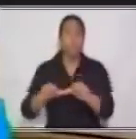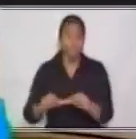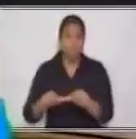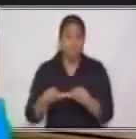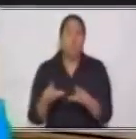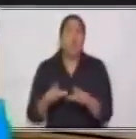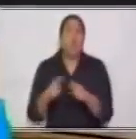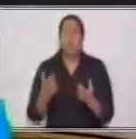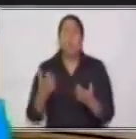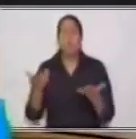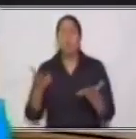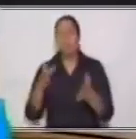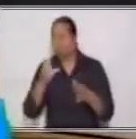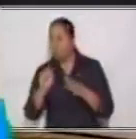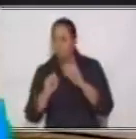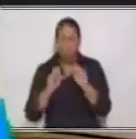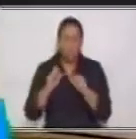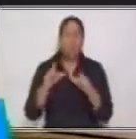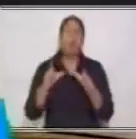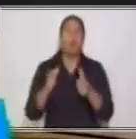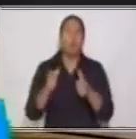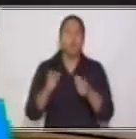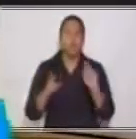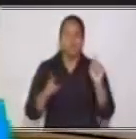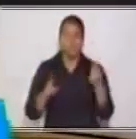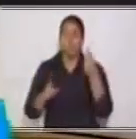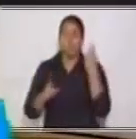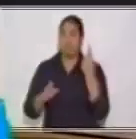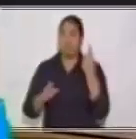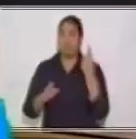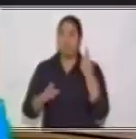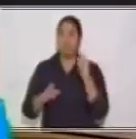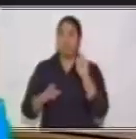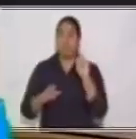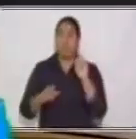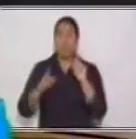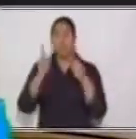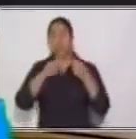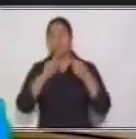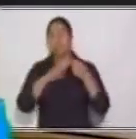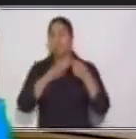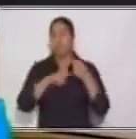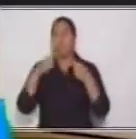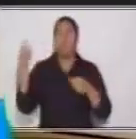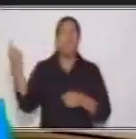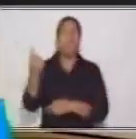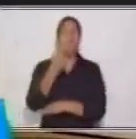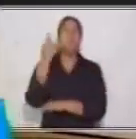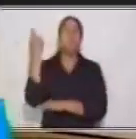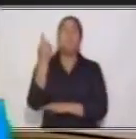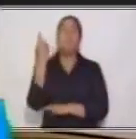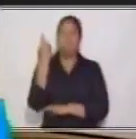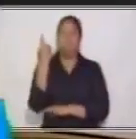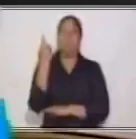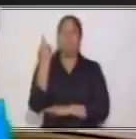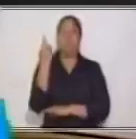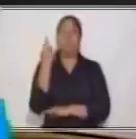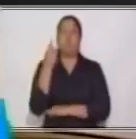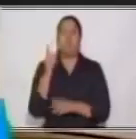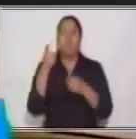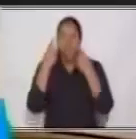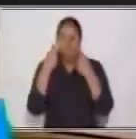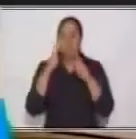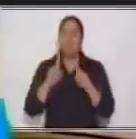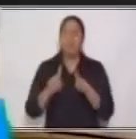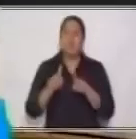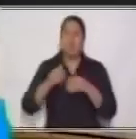las secuencias? Primero, es importante subrayar los hechos o pasos.